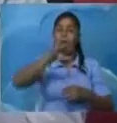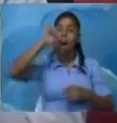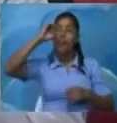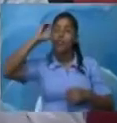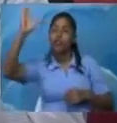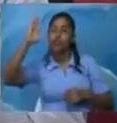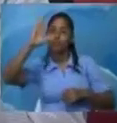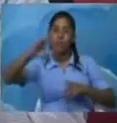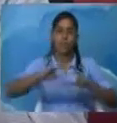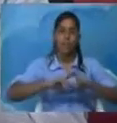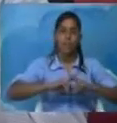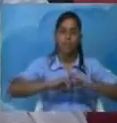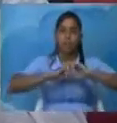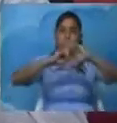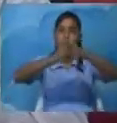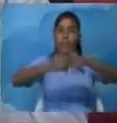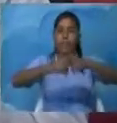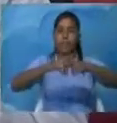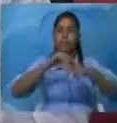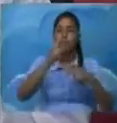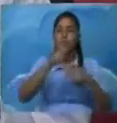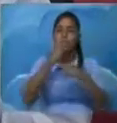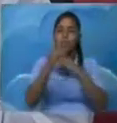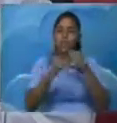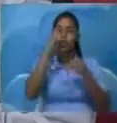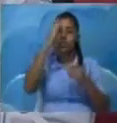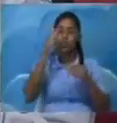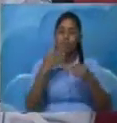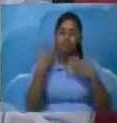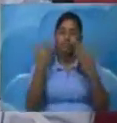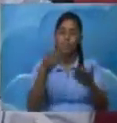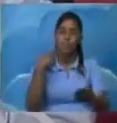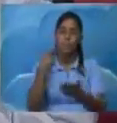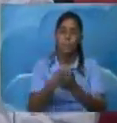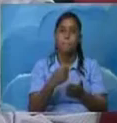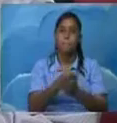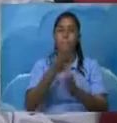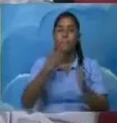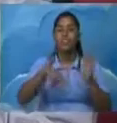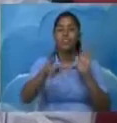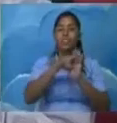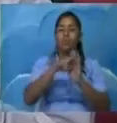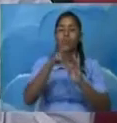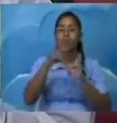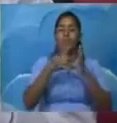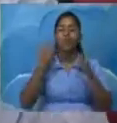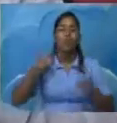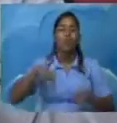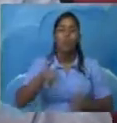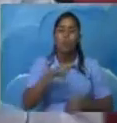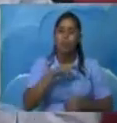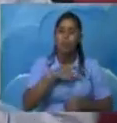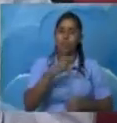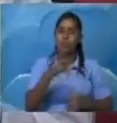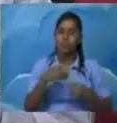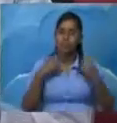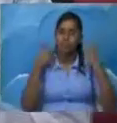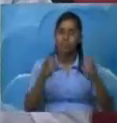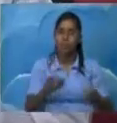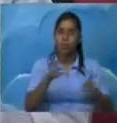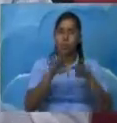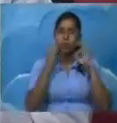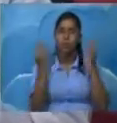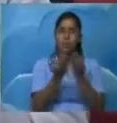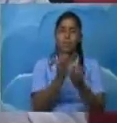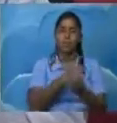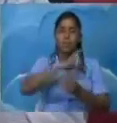prestando, y el bien que ha hecho Dios se lo volverá a pagar. Es nuestro deber. Y como familia de Dios, considero,